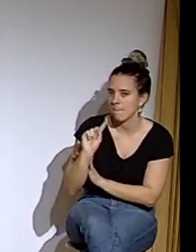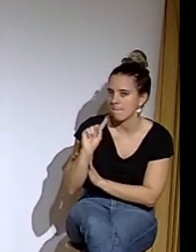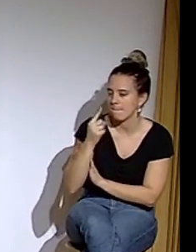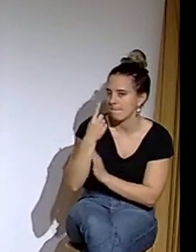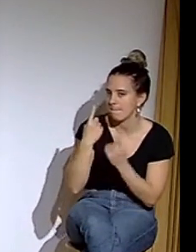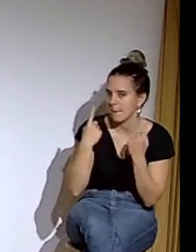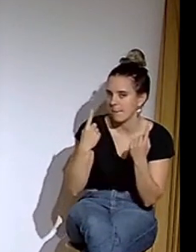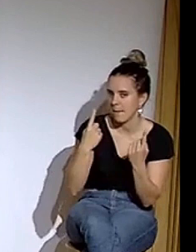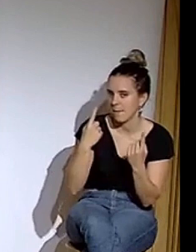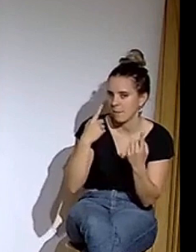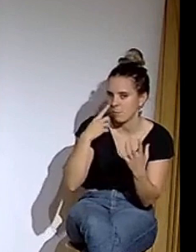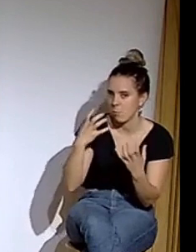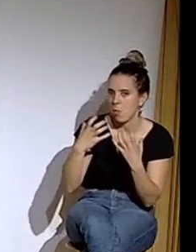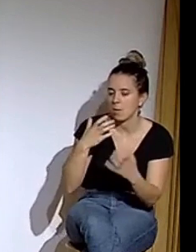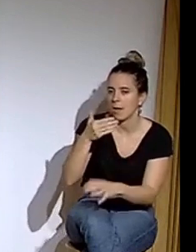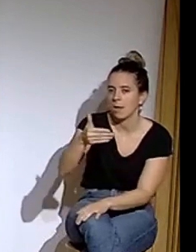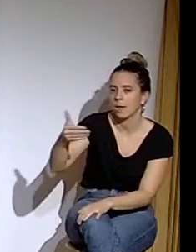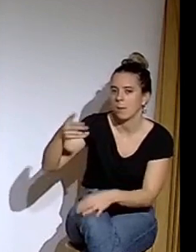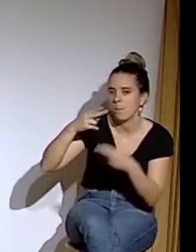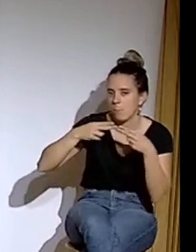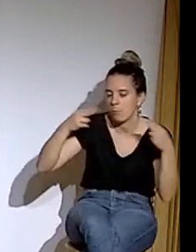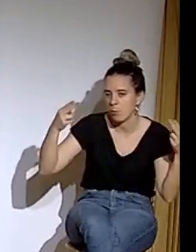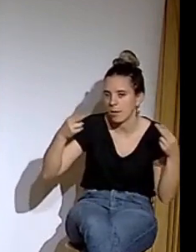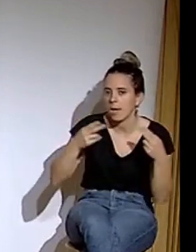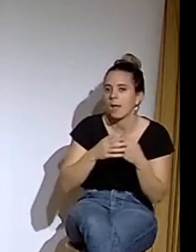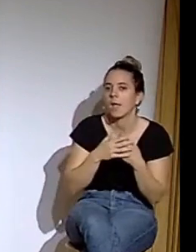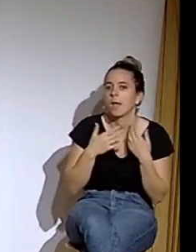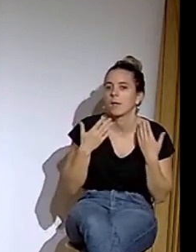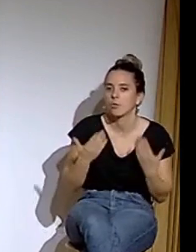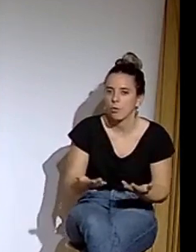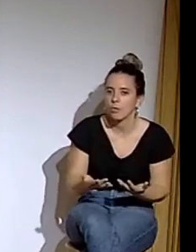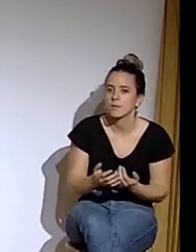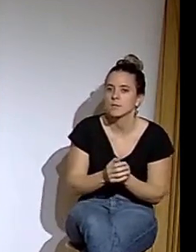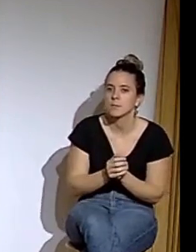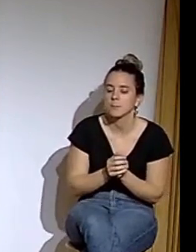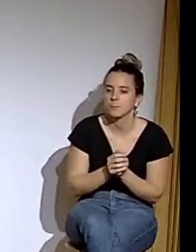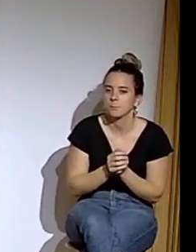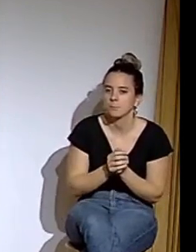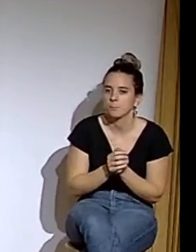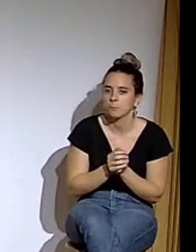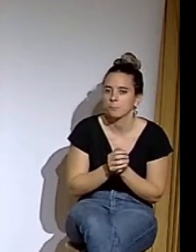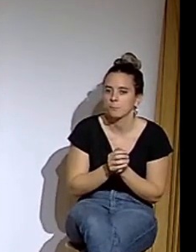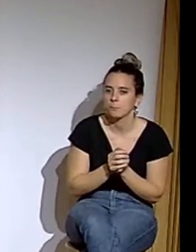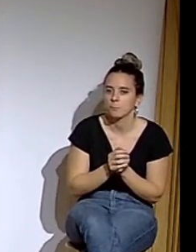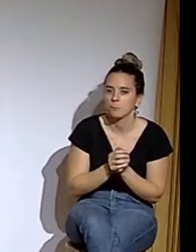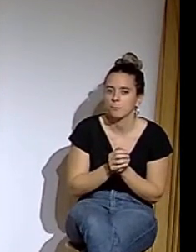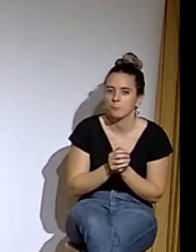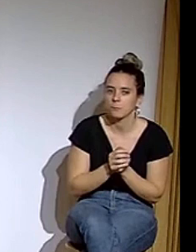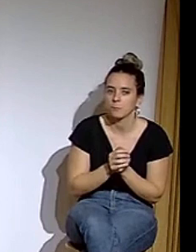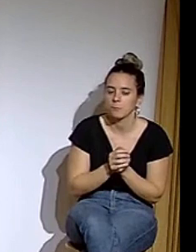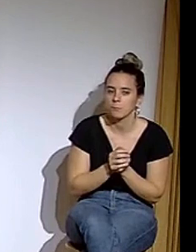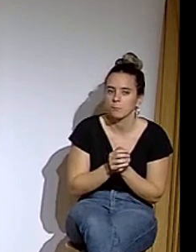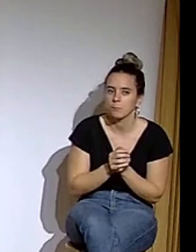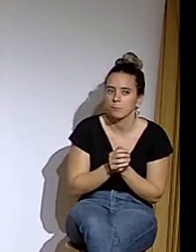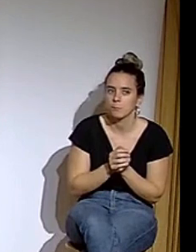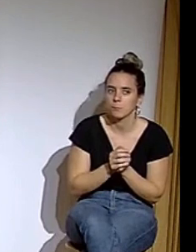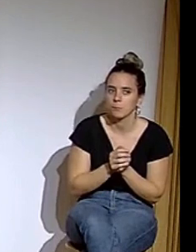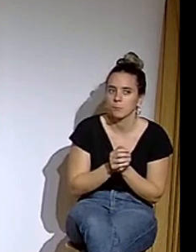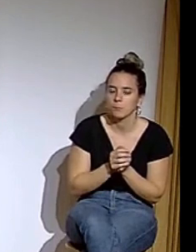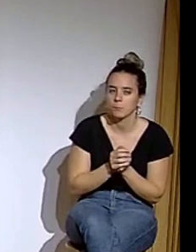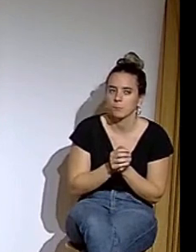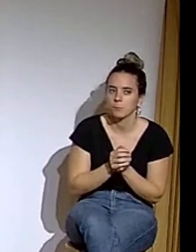publicada bueno hecha pública entonces un poco también partiendo de esta herencia de que